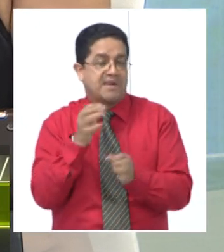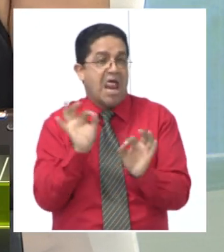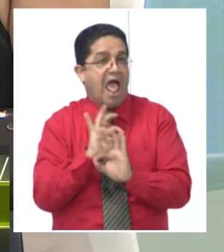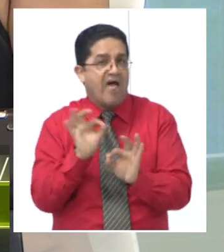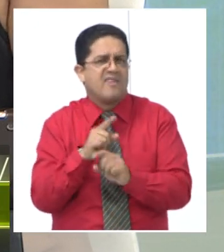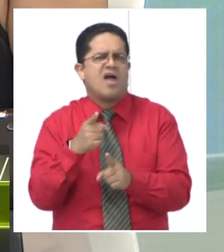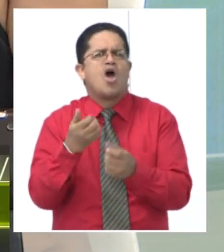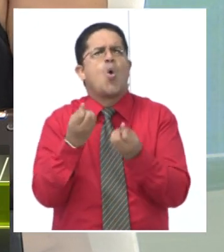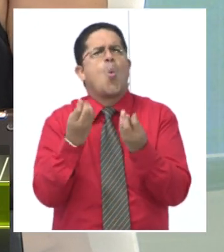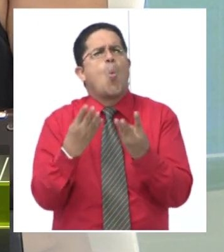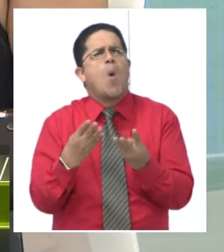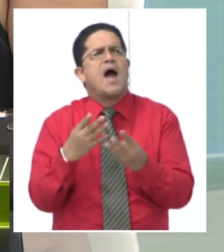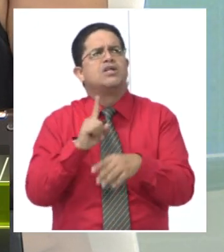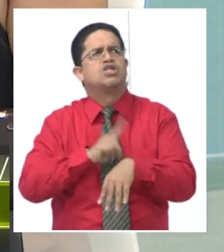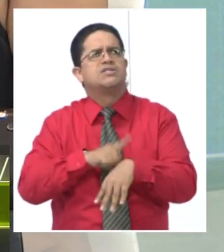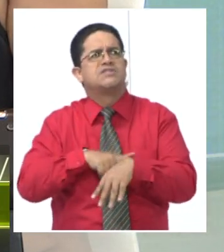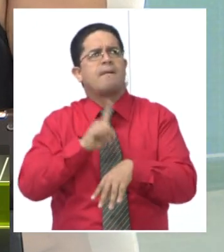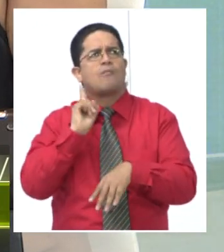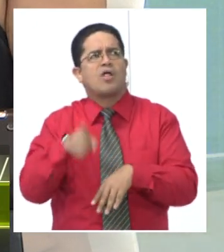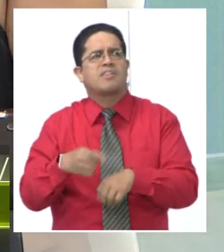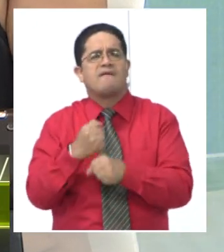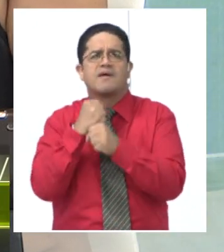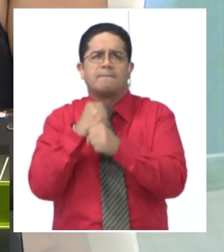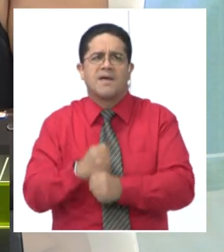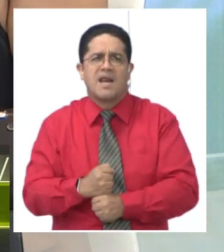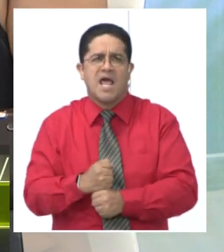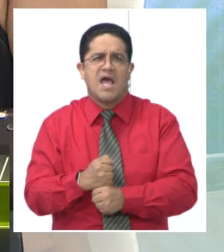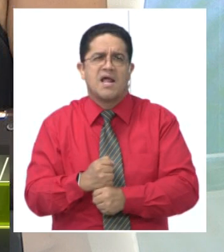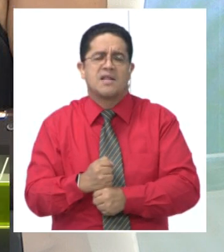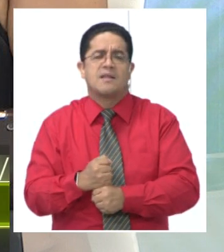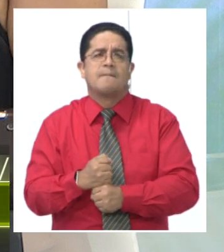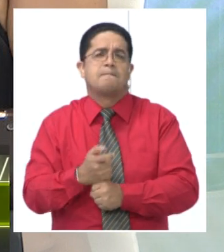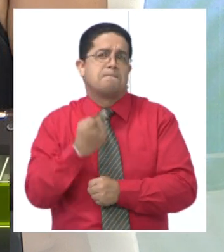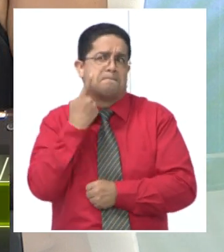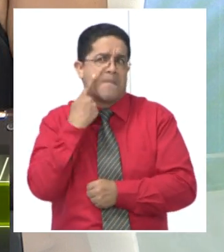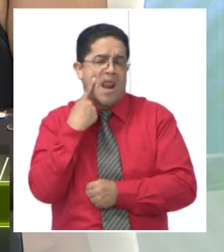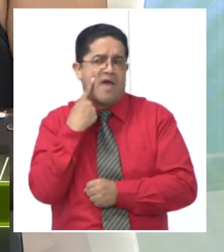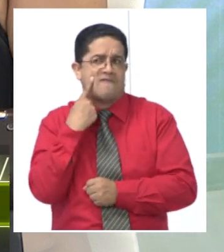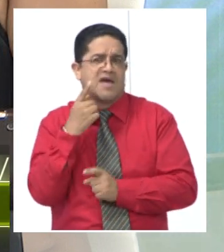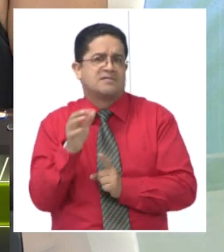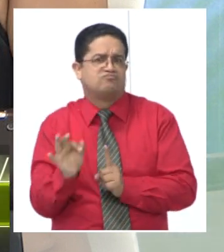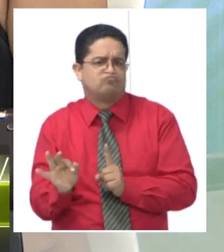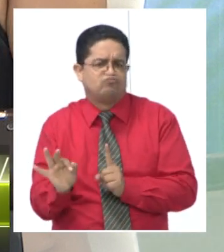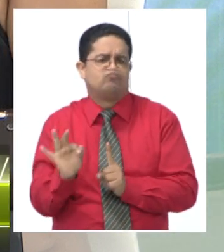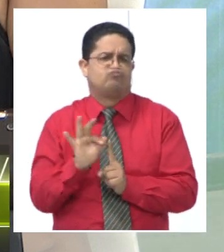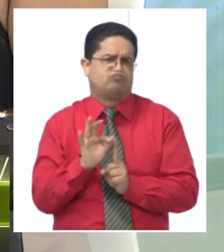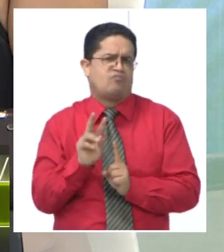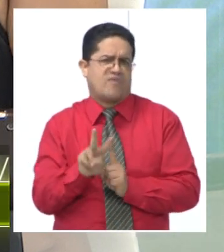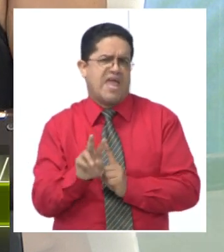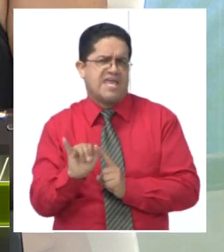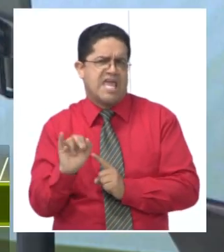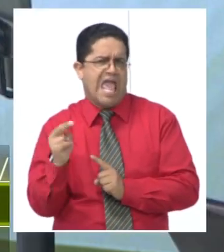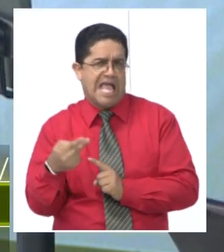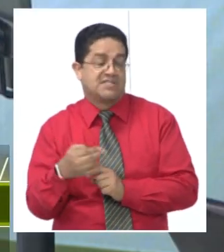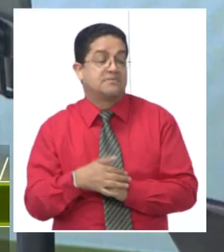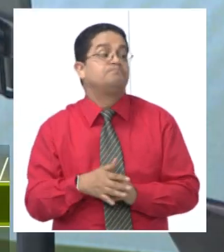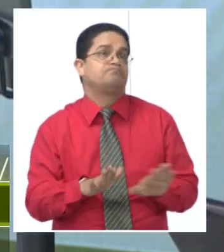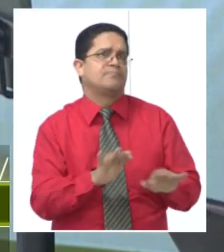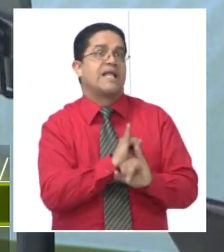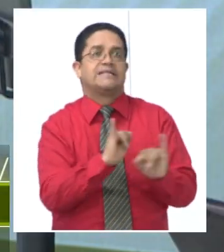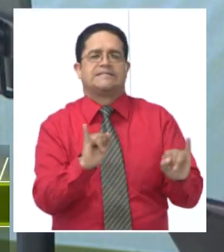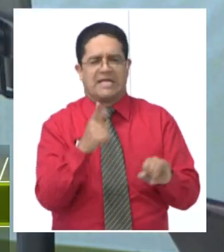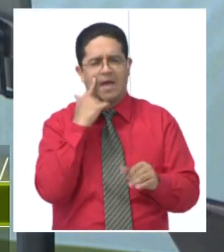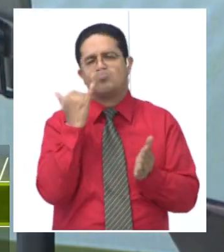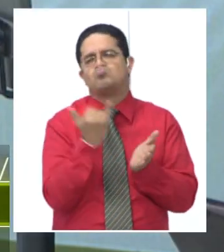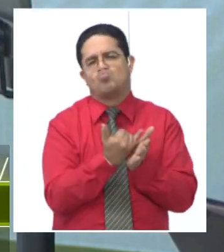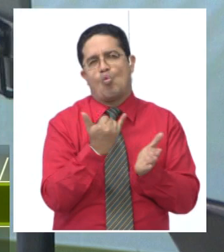cuántos meses se debe esperar para saber si efectivamente estuvieron ante la presencia del VIH? Fíjate, ya tenemos pruebas de cuarta